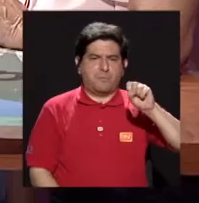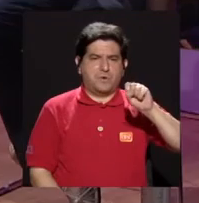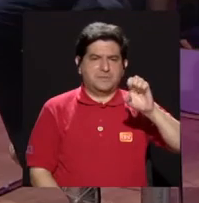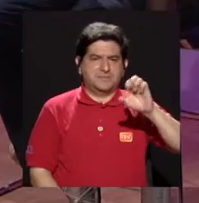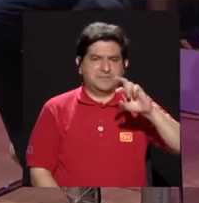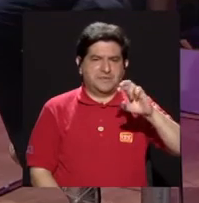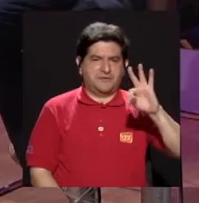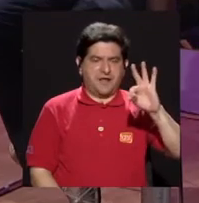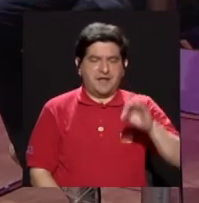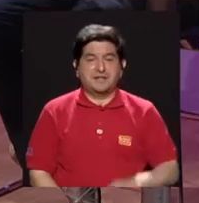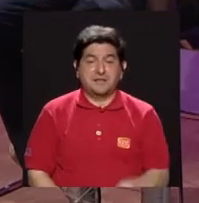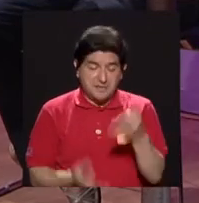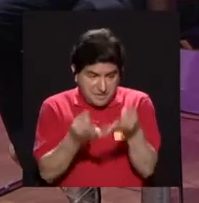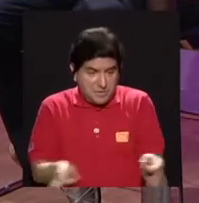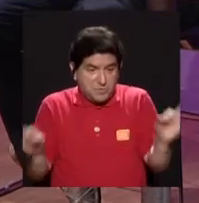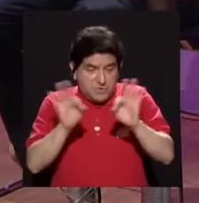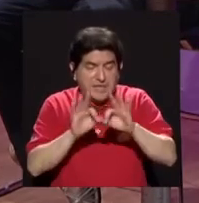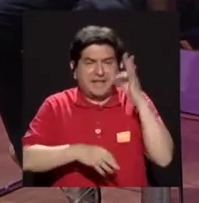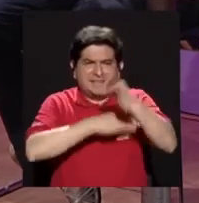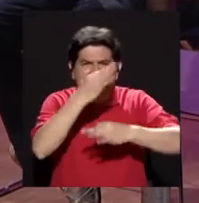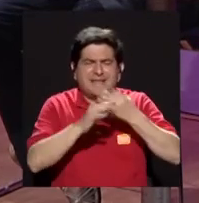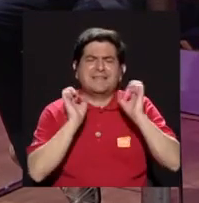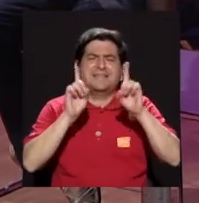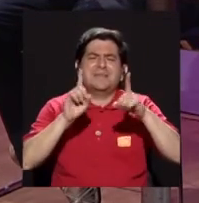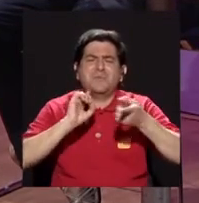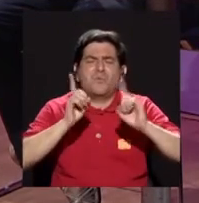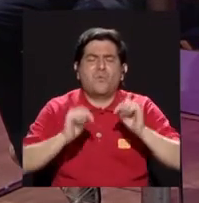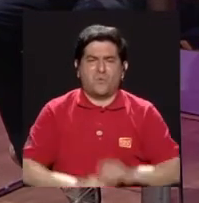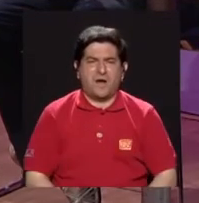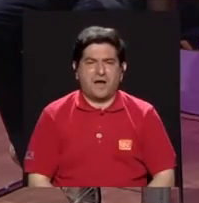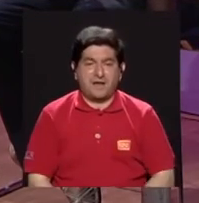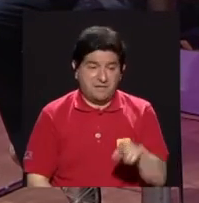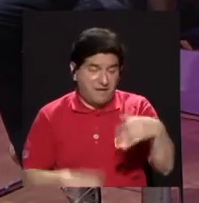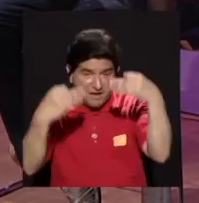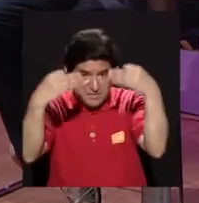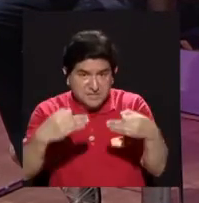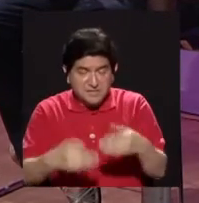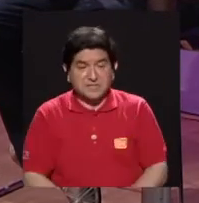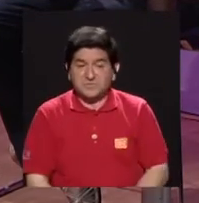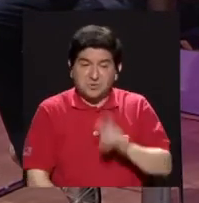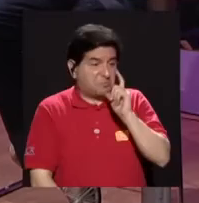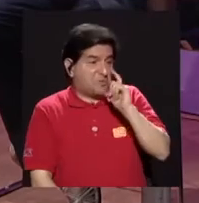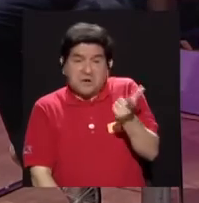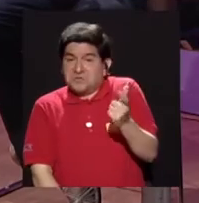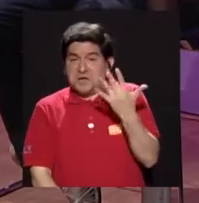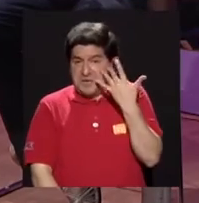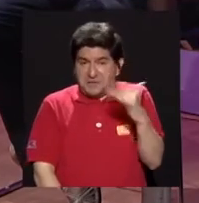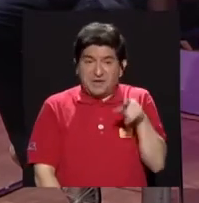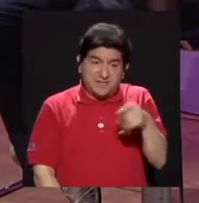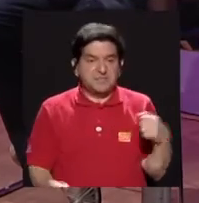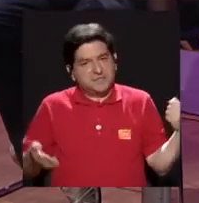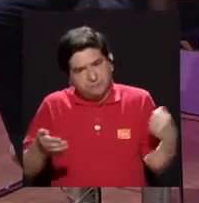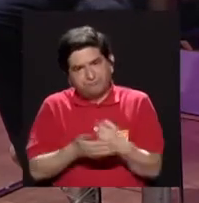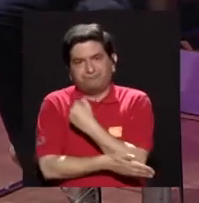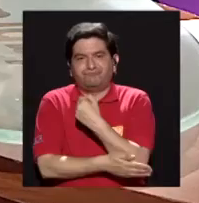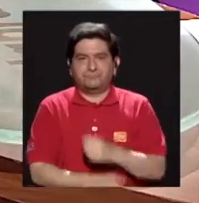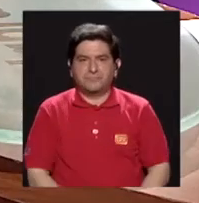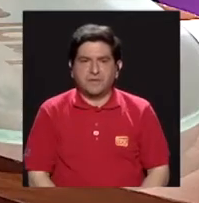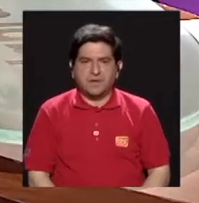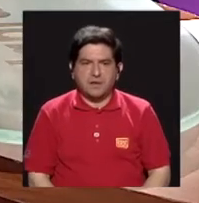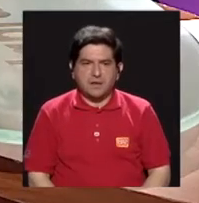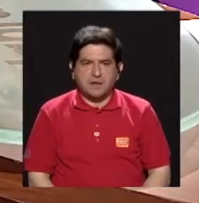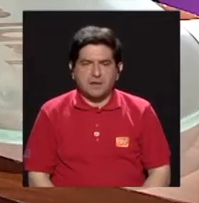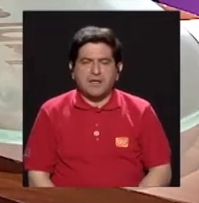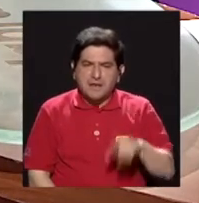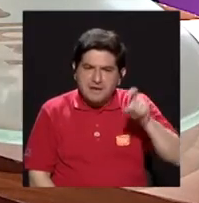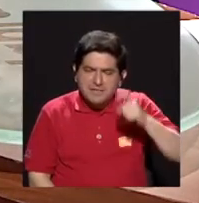tipo de educación estamos dando? Uh-huh. Yo creo que esta directriz pareciera que fue casuística, y eso es lamentable, porque debería ser mucho